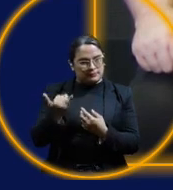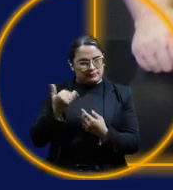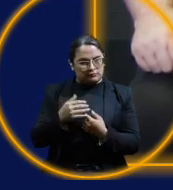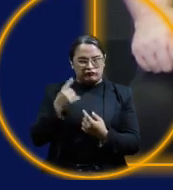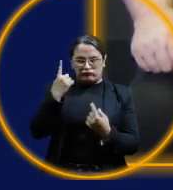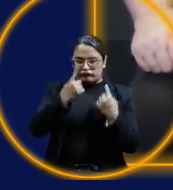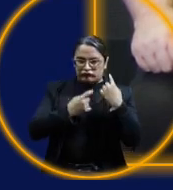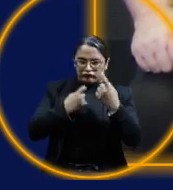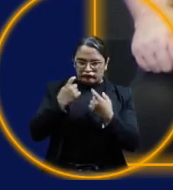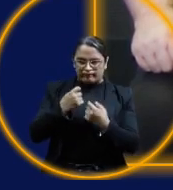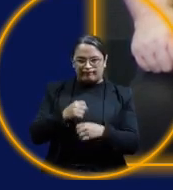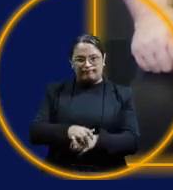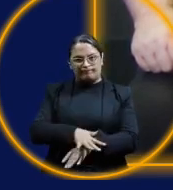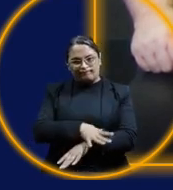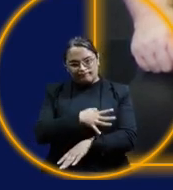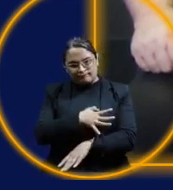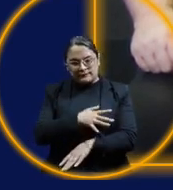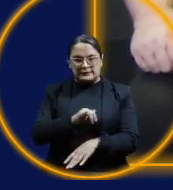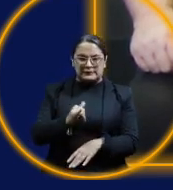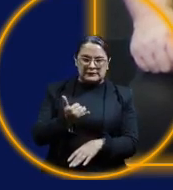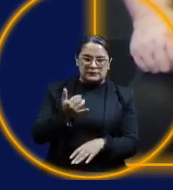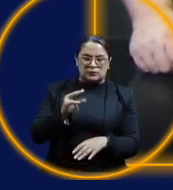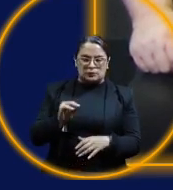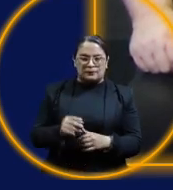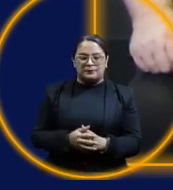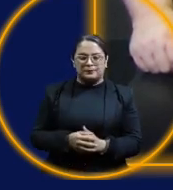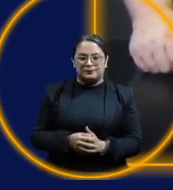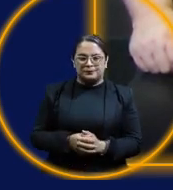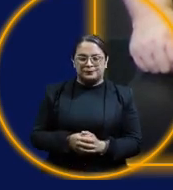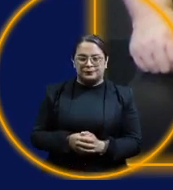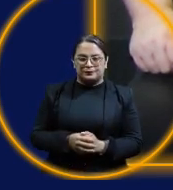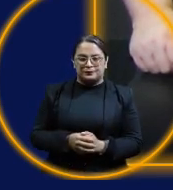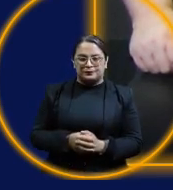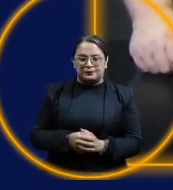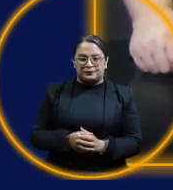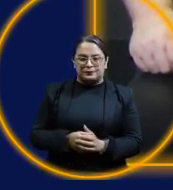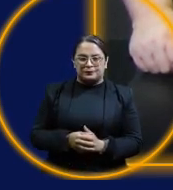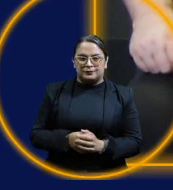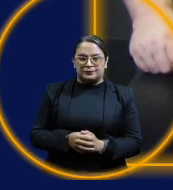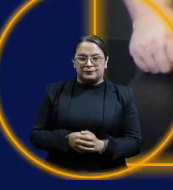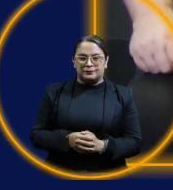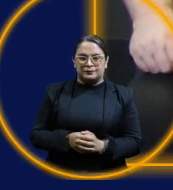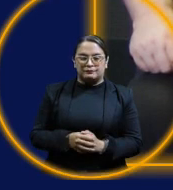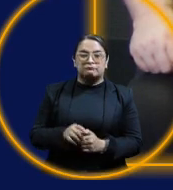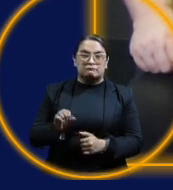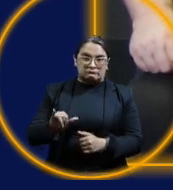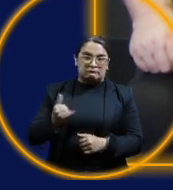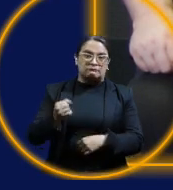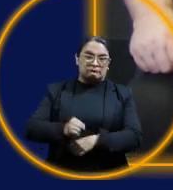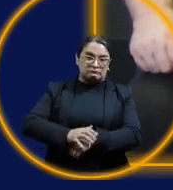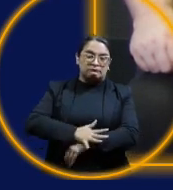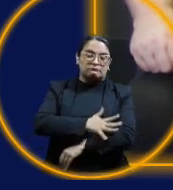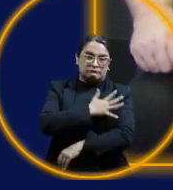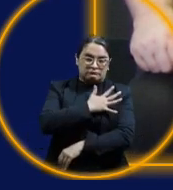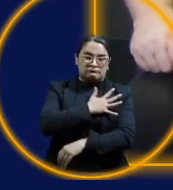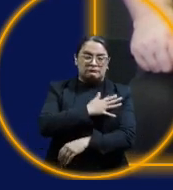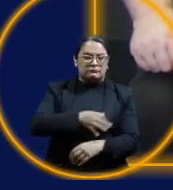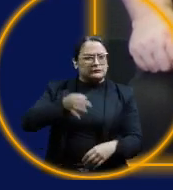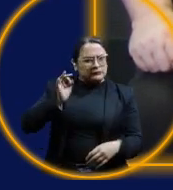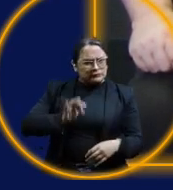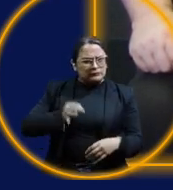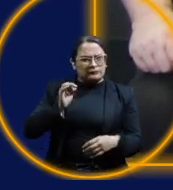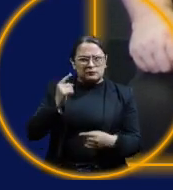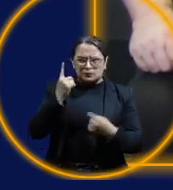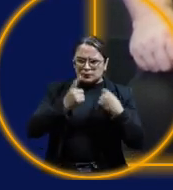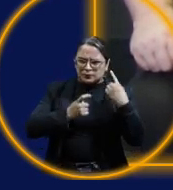digo Bueno eso realmente me emociona o no pero es emocionante para mí siempre queca